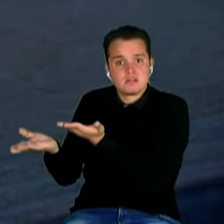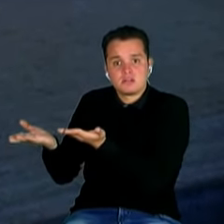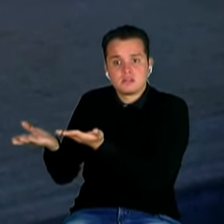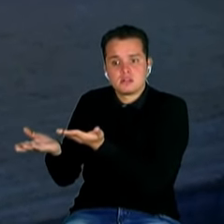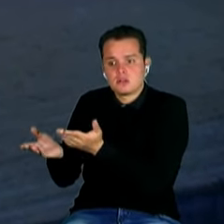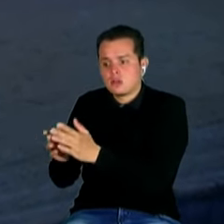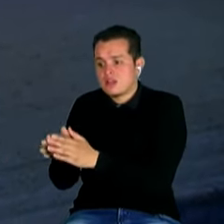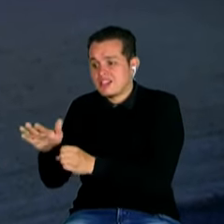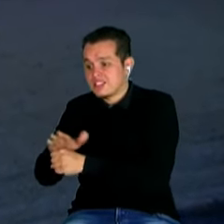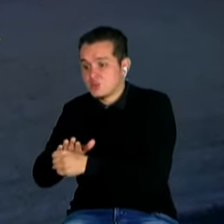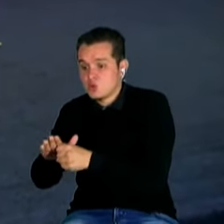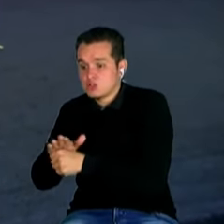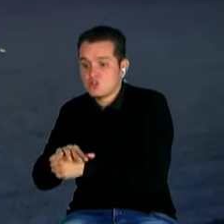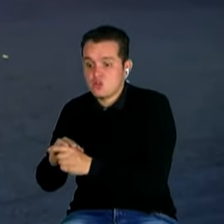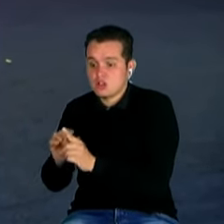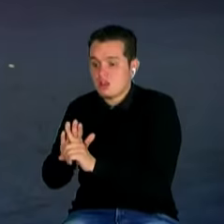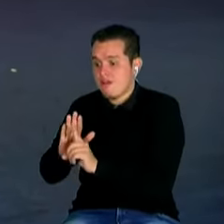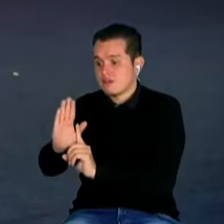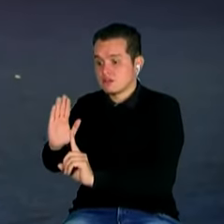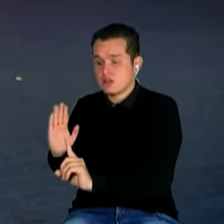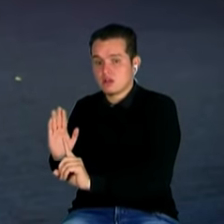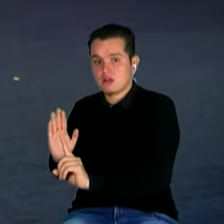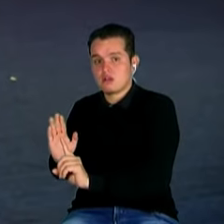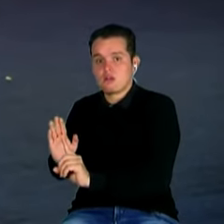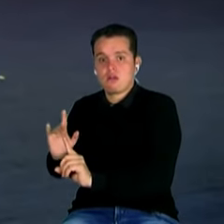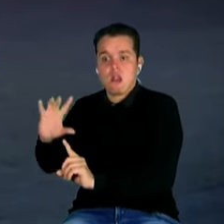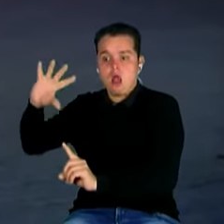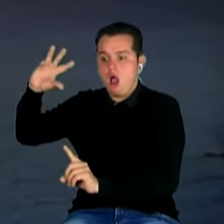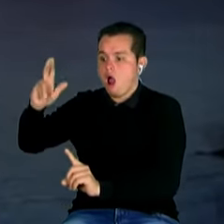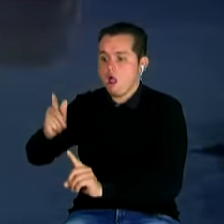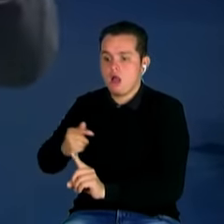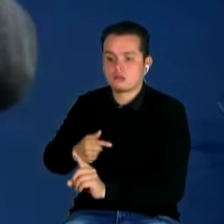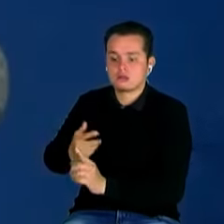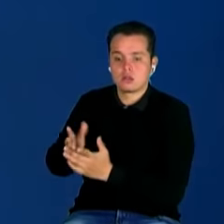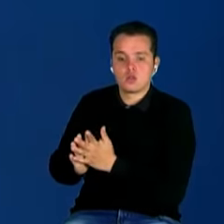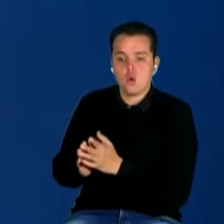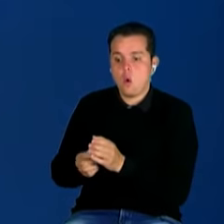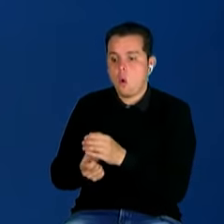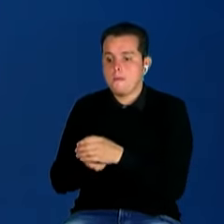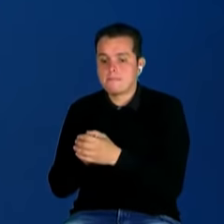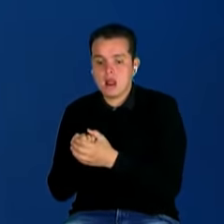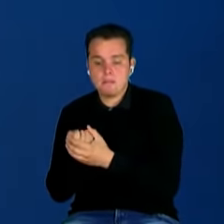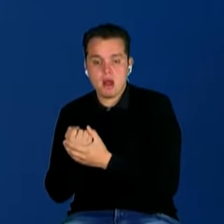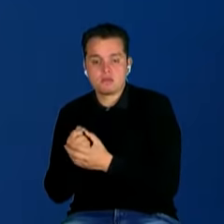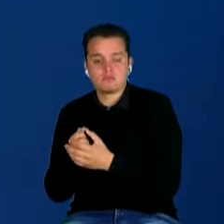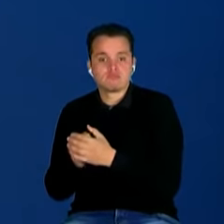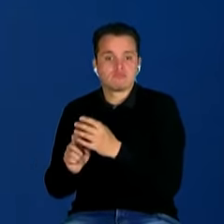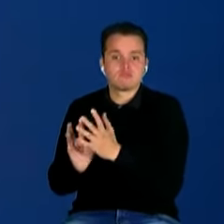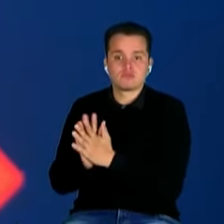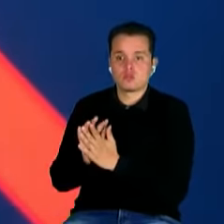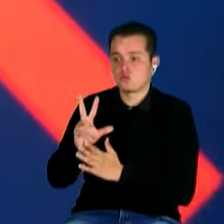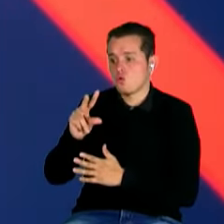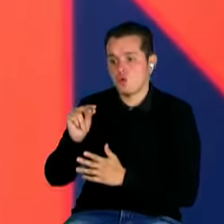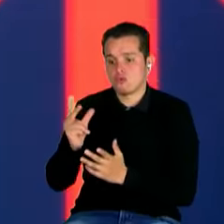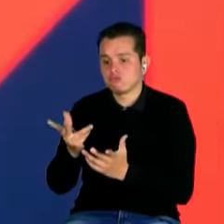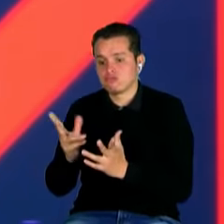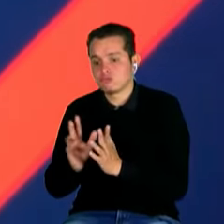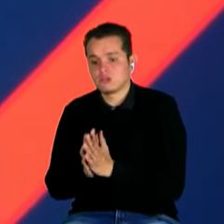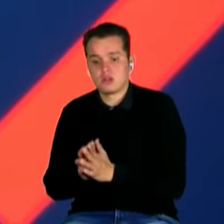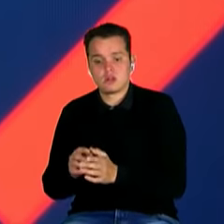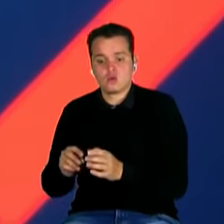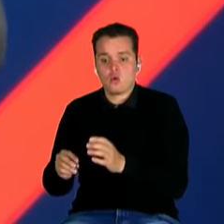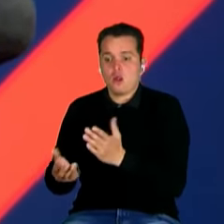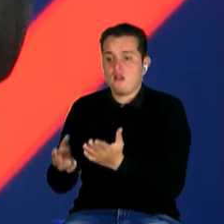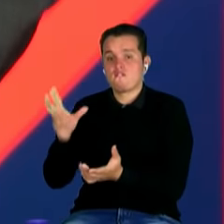no depende de las circunstancias externas. El favor de Dios no depende de una papa. El favor de Dios no depende de una